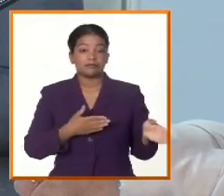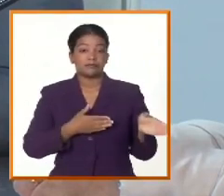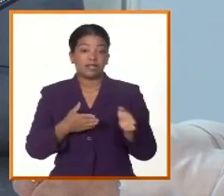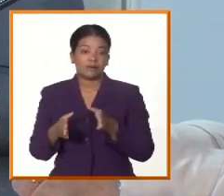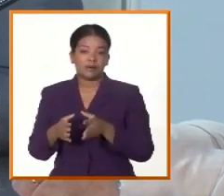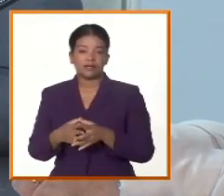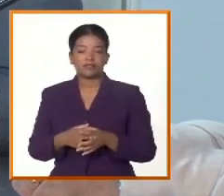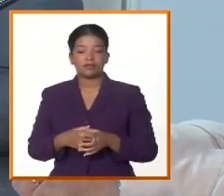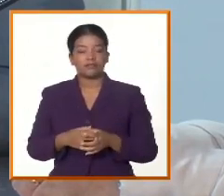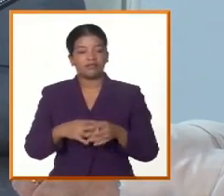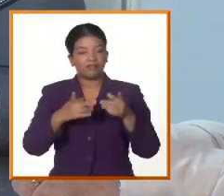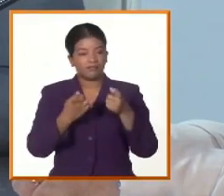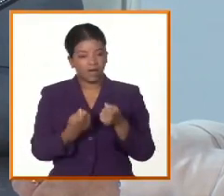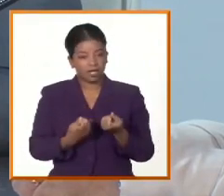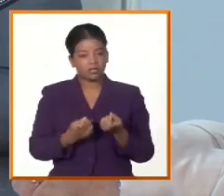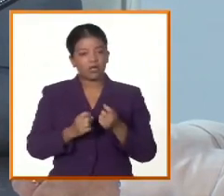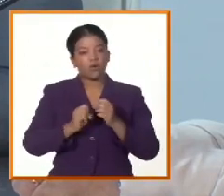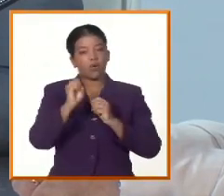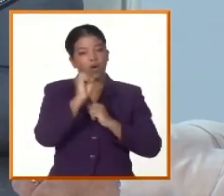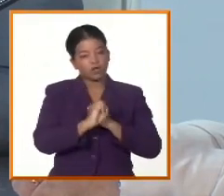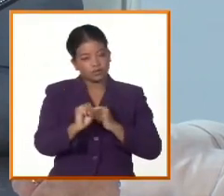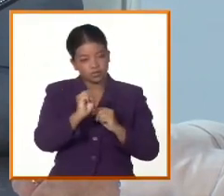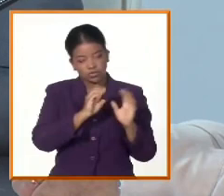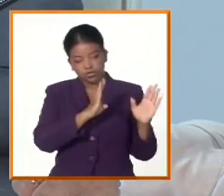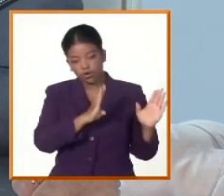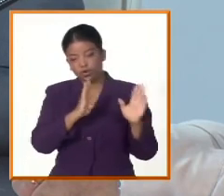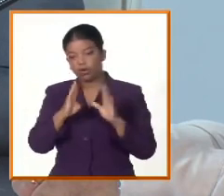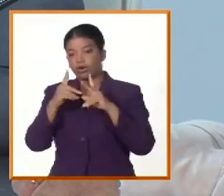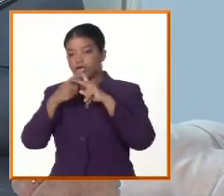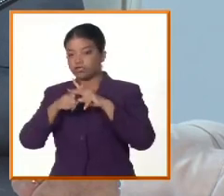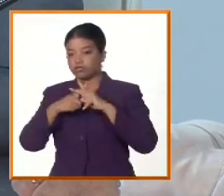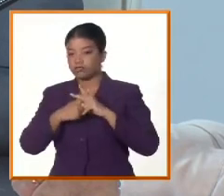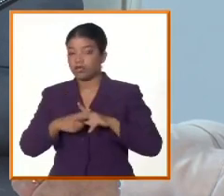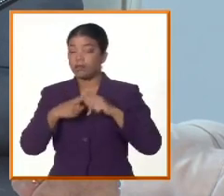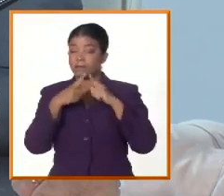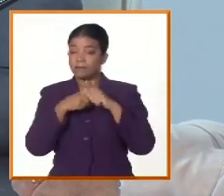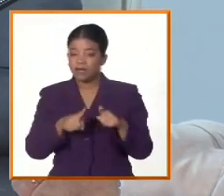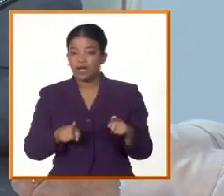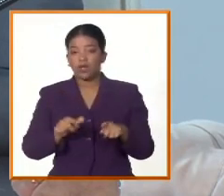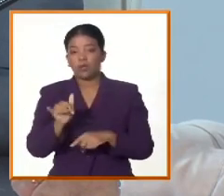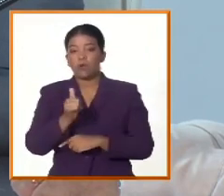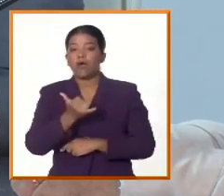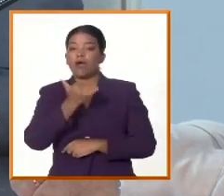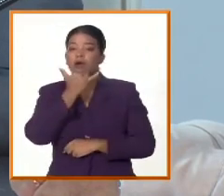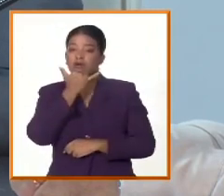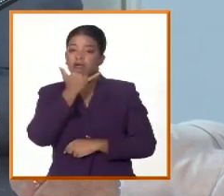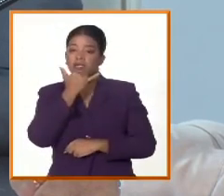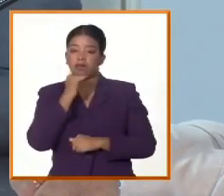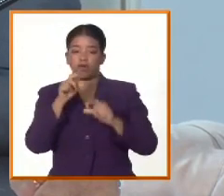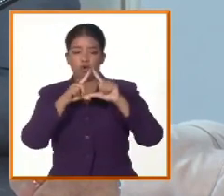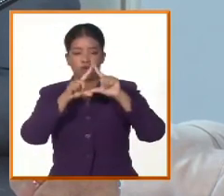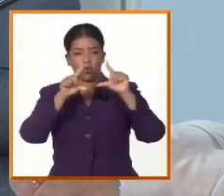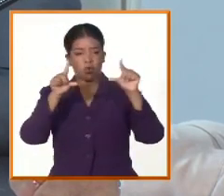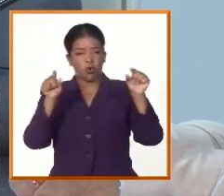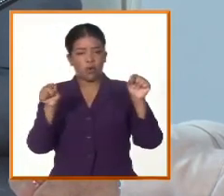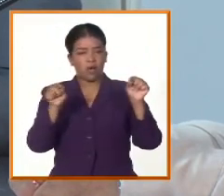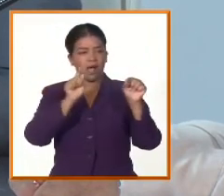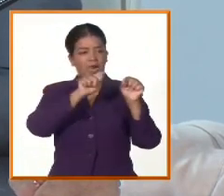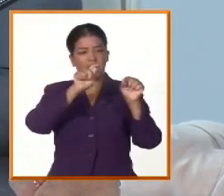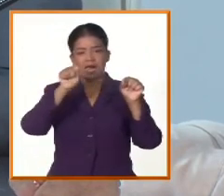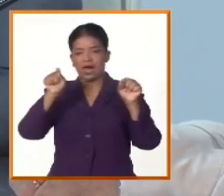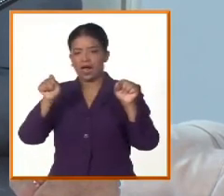leche que tenemos que ordenar que tenemos que mejorar que tenemos que resolver pero las skin impactó en un grupo importante de provincia la disminución de la copia eléctrica estamos cuantificando